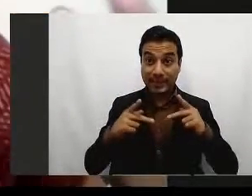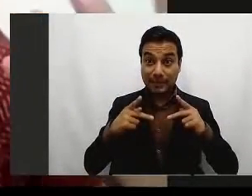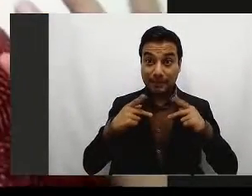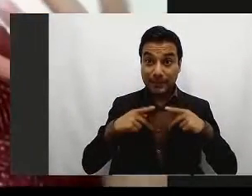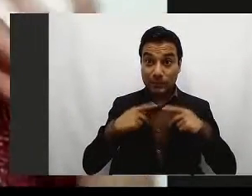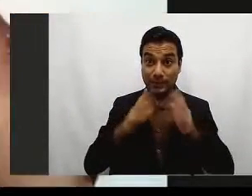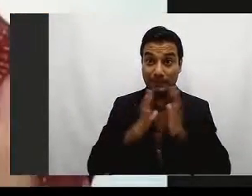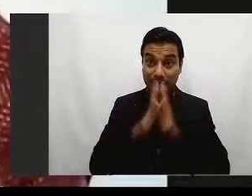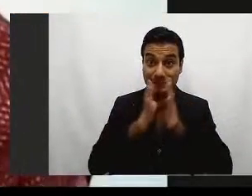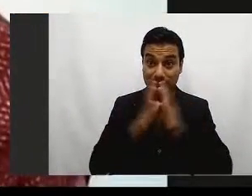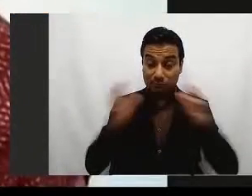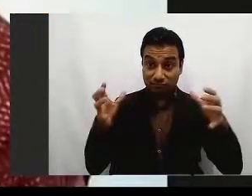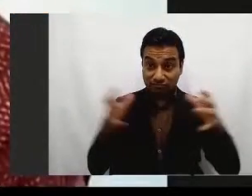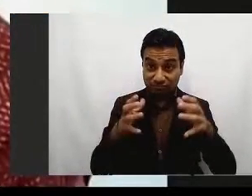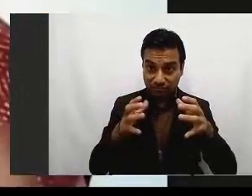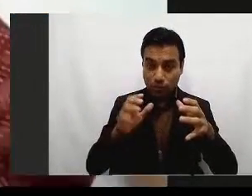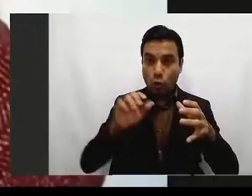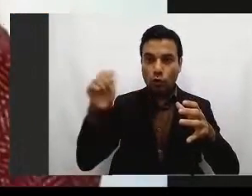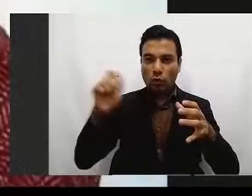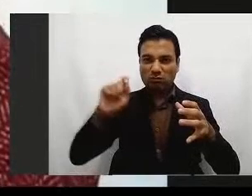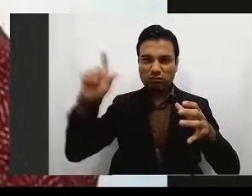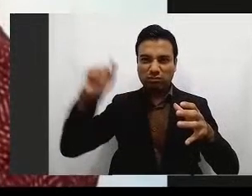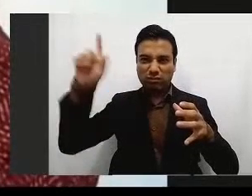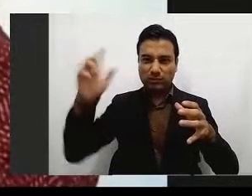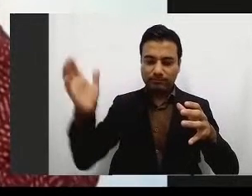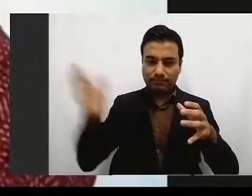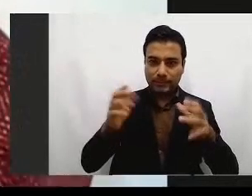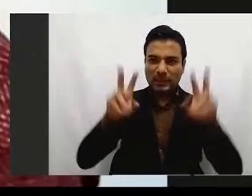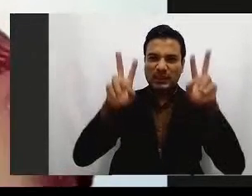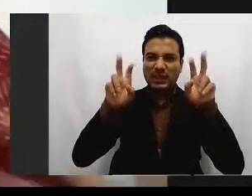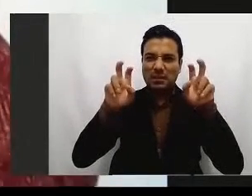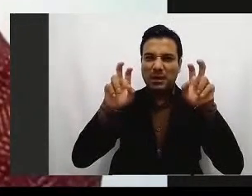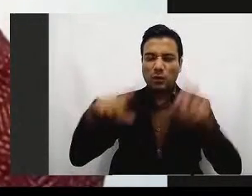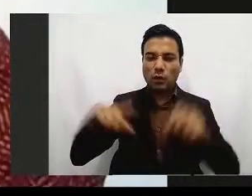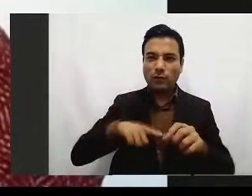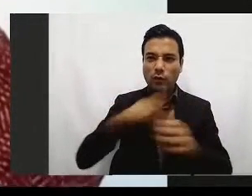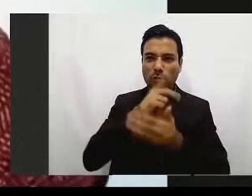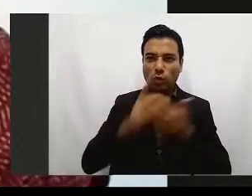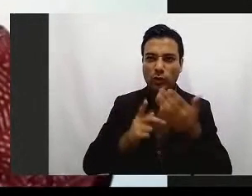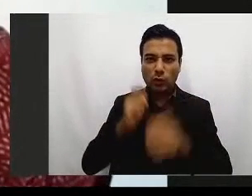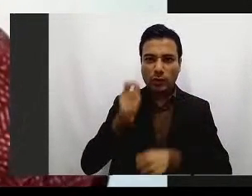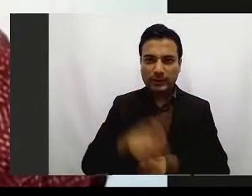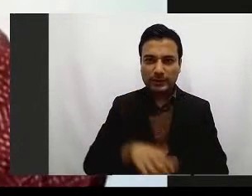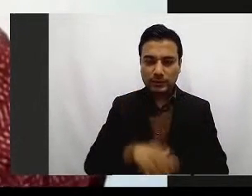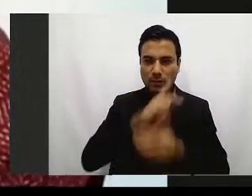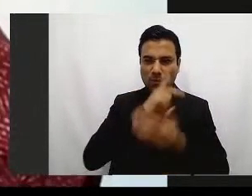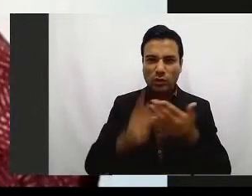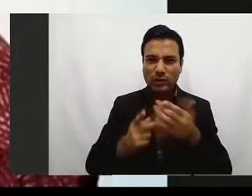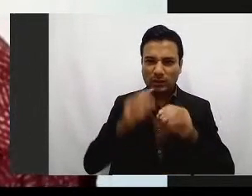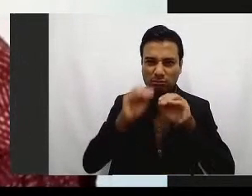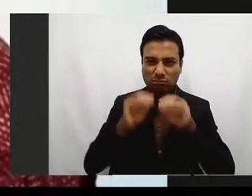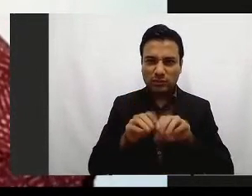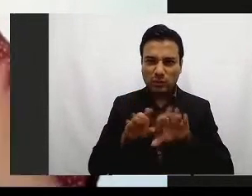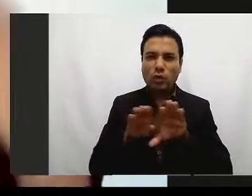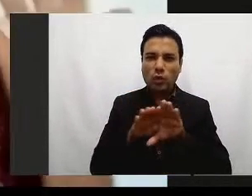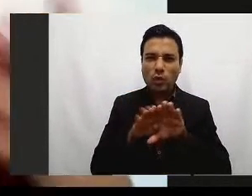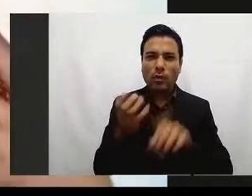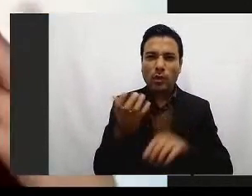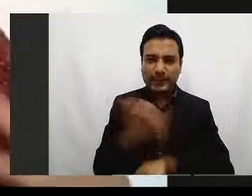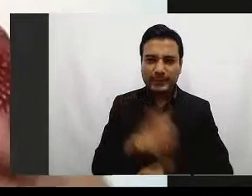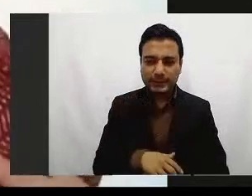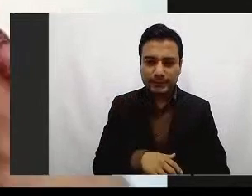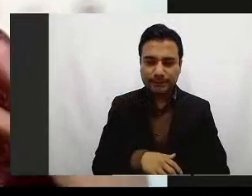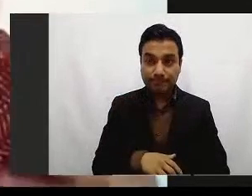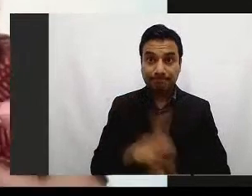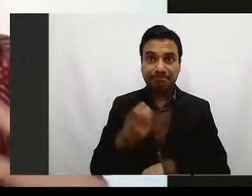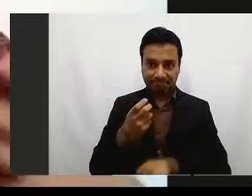otros expertos en temas complejos como qué es política pública, cómo se hacen las políticas. Entonces, este